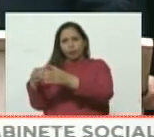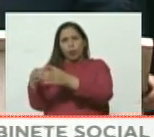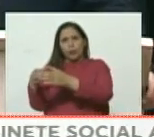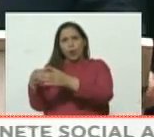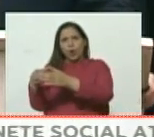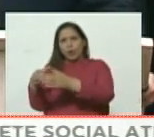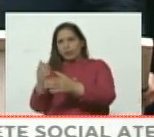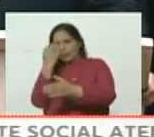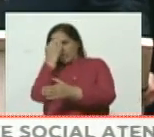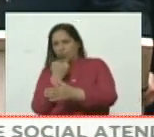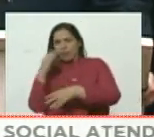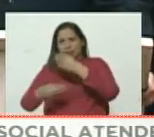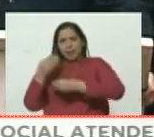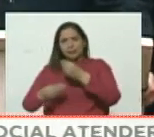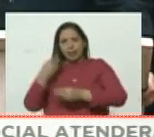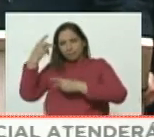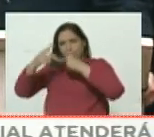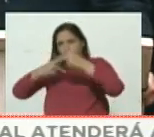estaban planificando. Pero no,